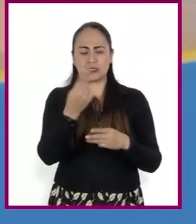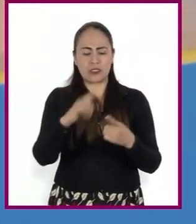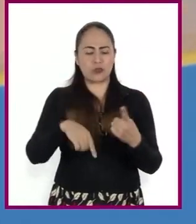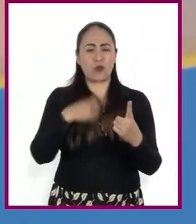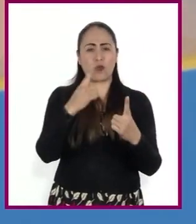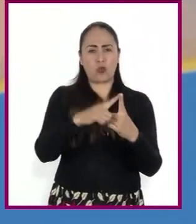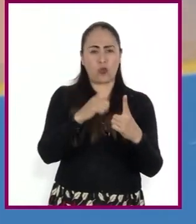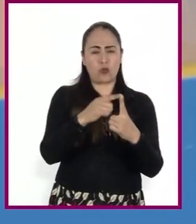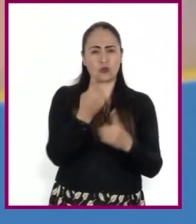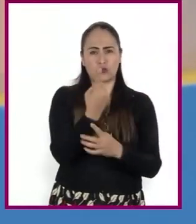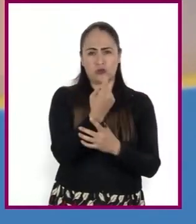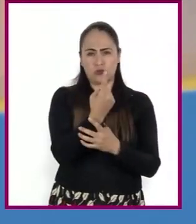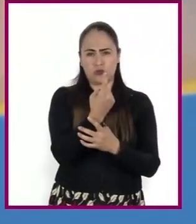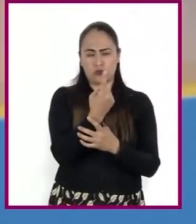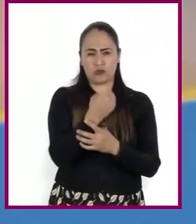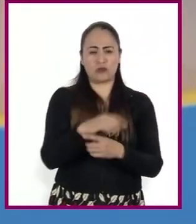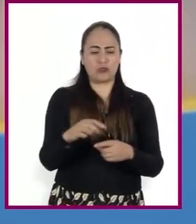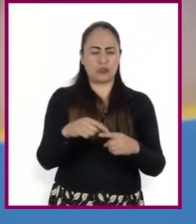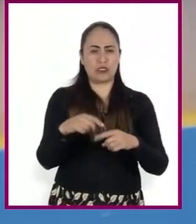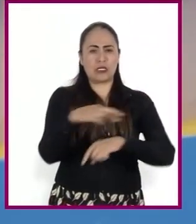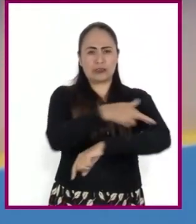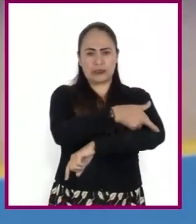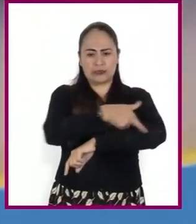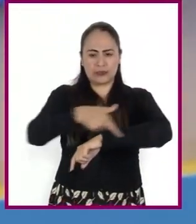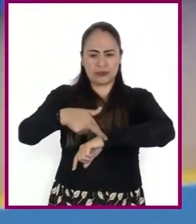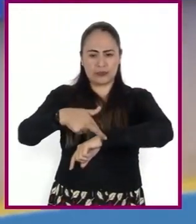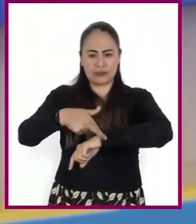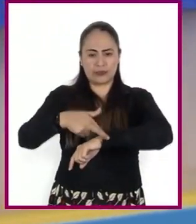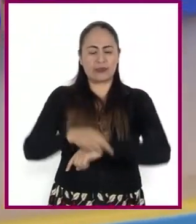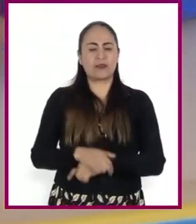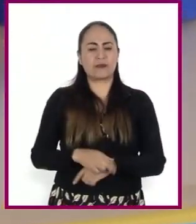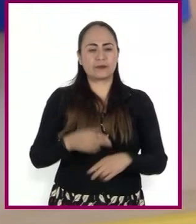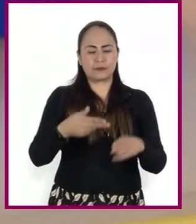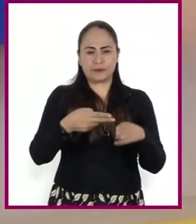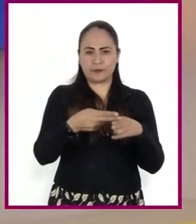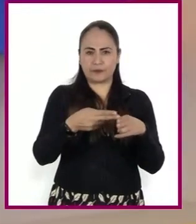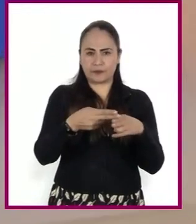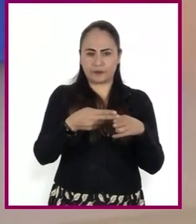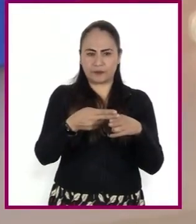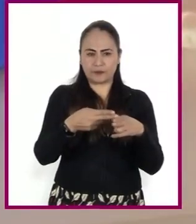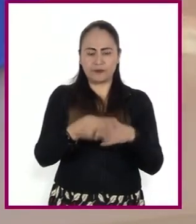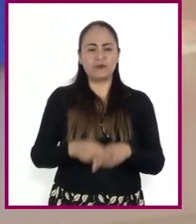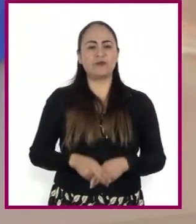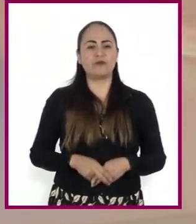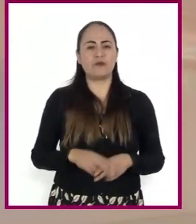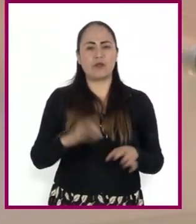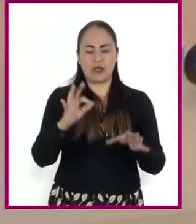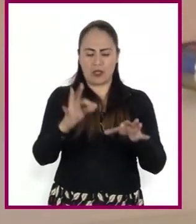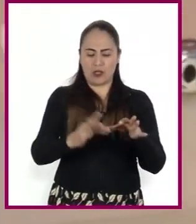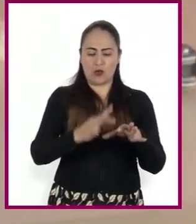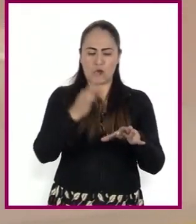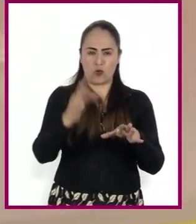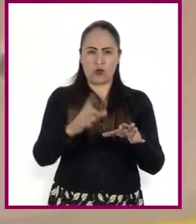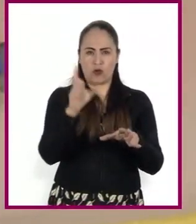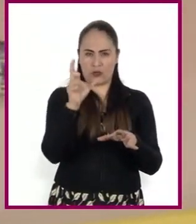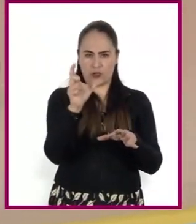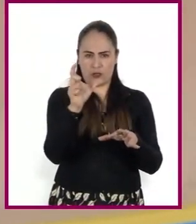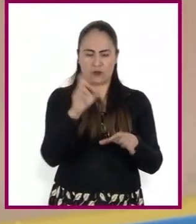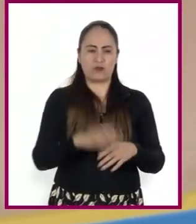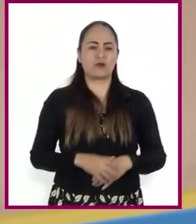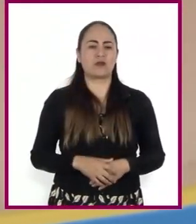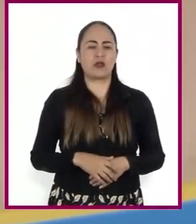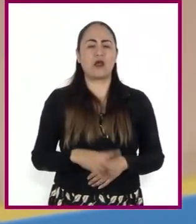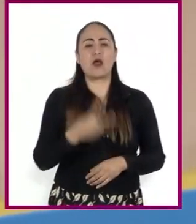velas, una regla, un cúter, una aguja de Canevá,